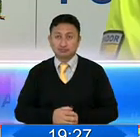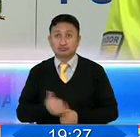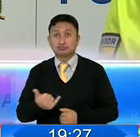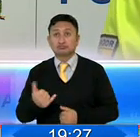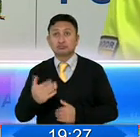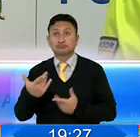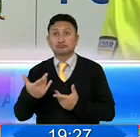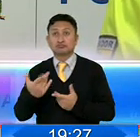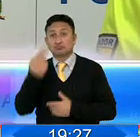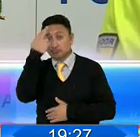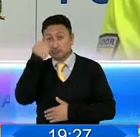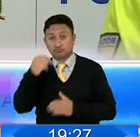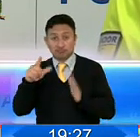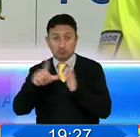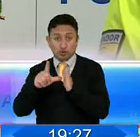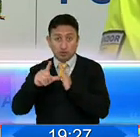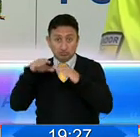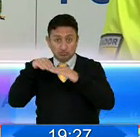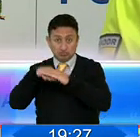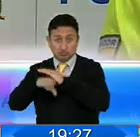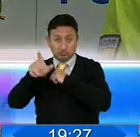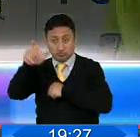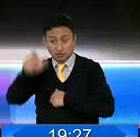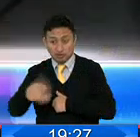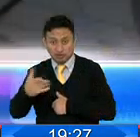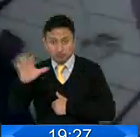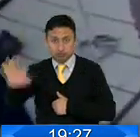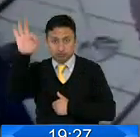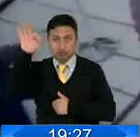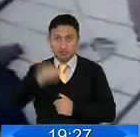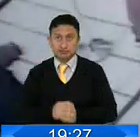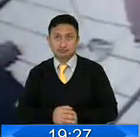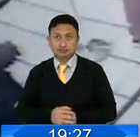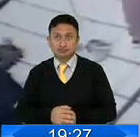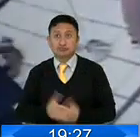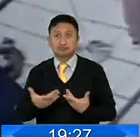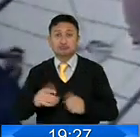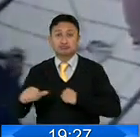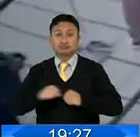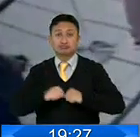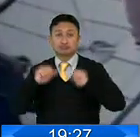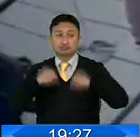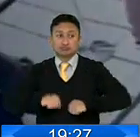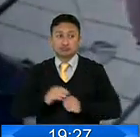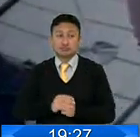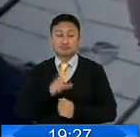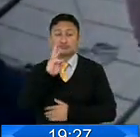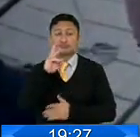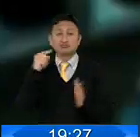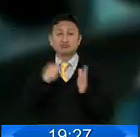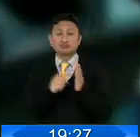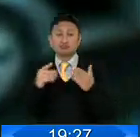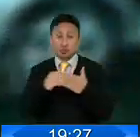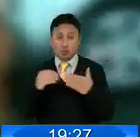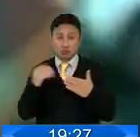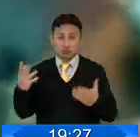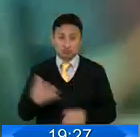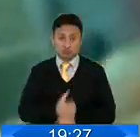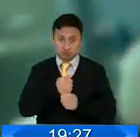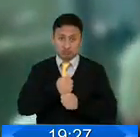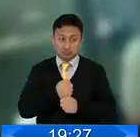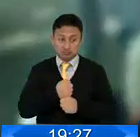un motel en donde es encontrada esta persona. El operativo permitió la recuperación de $6,000. Pero a